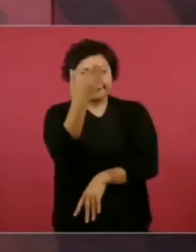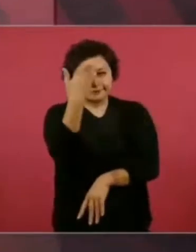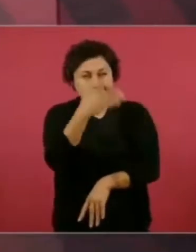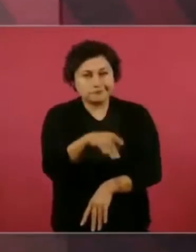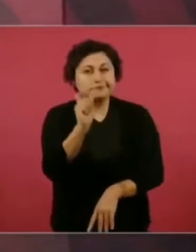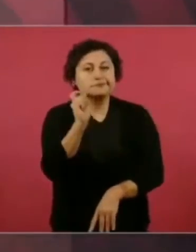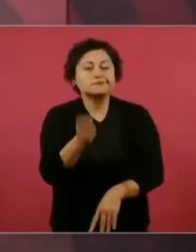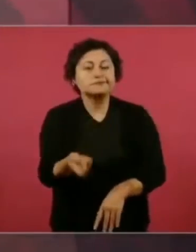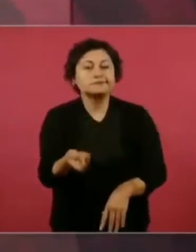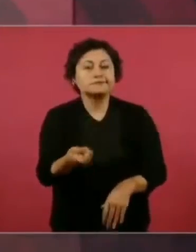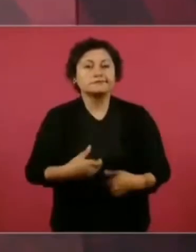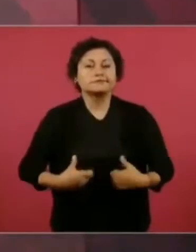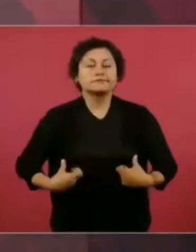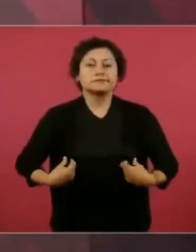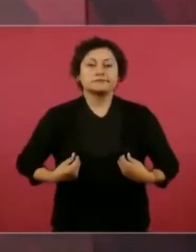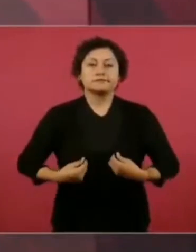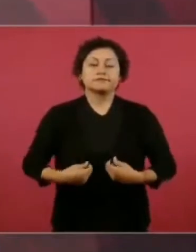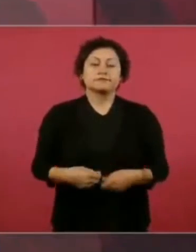había